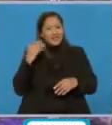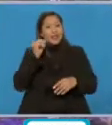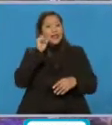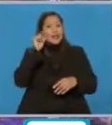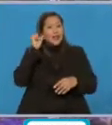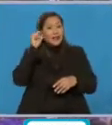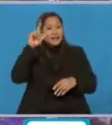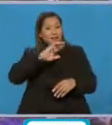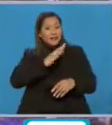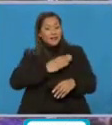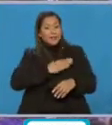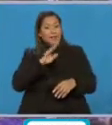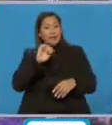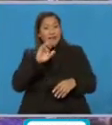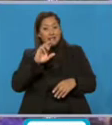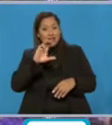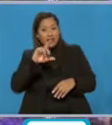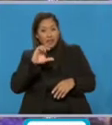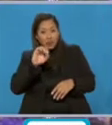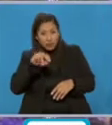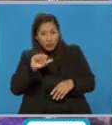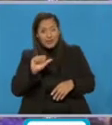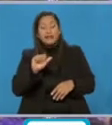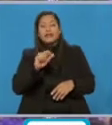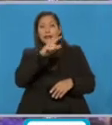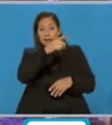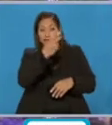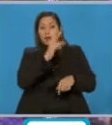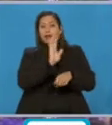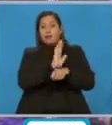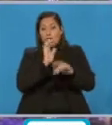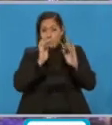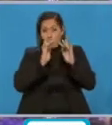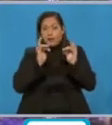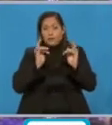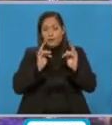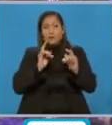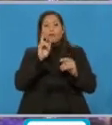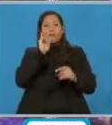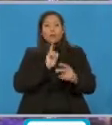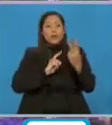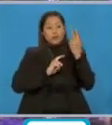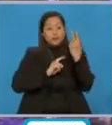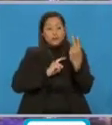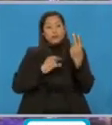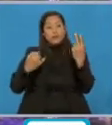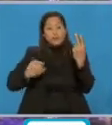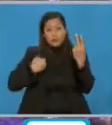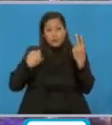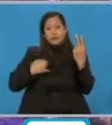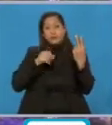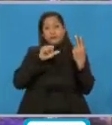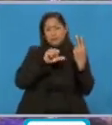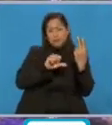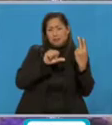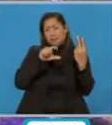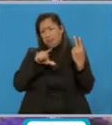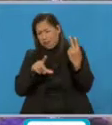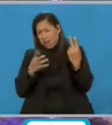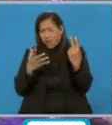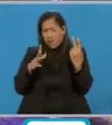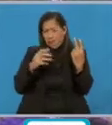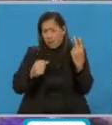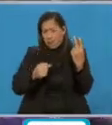de Barcelona y todo. Es una película francesa, 2 mujeres adolescentes, 16, 17